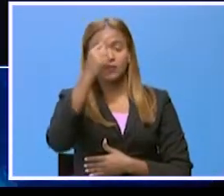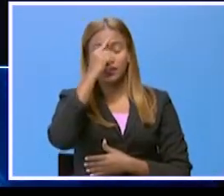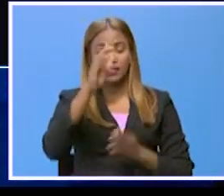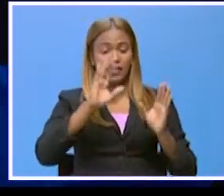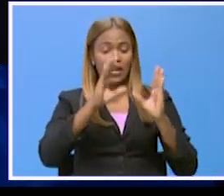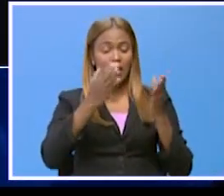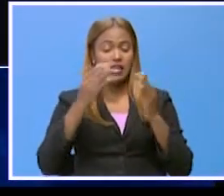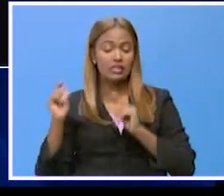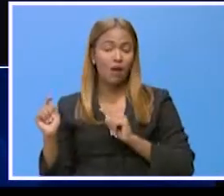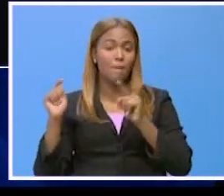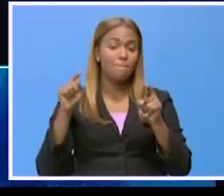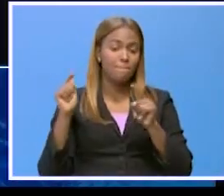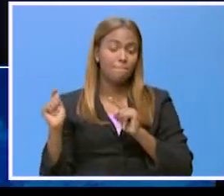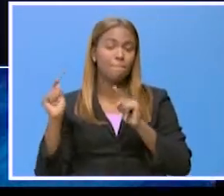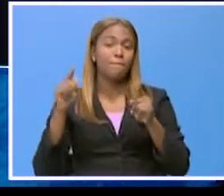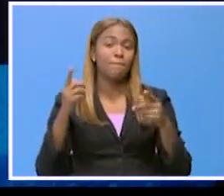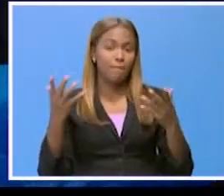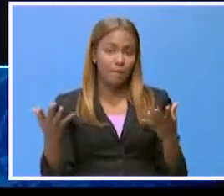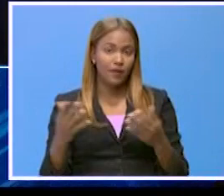es semipresencial